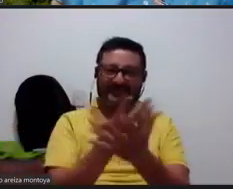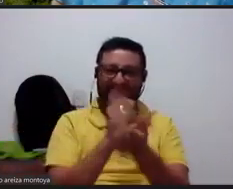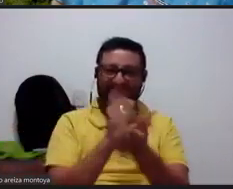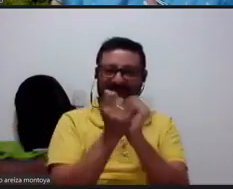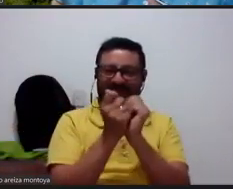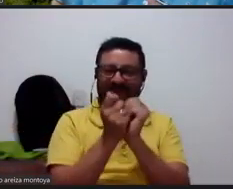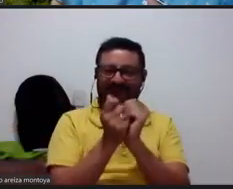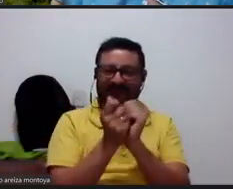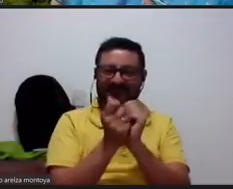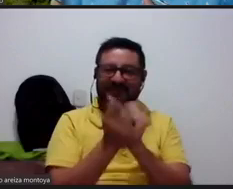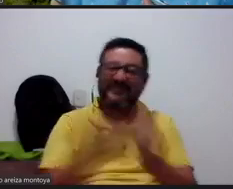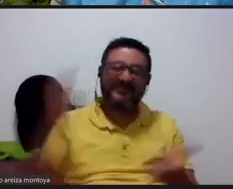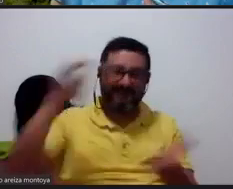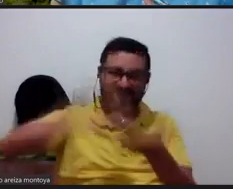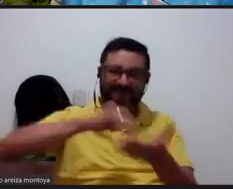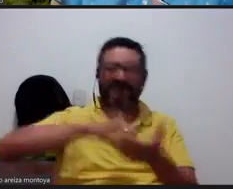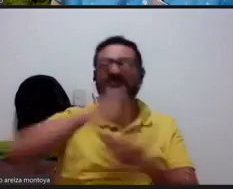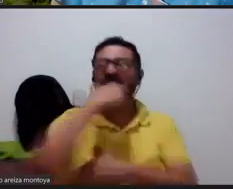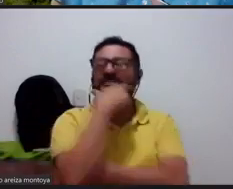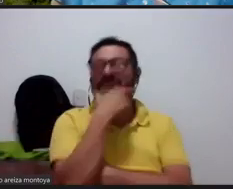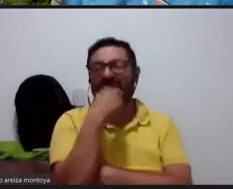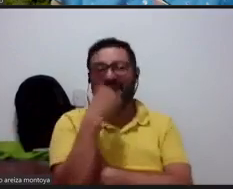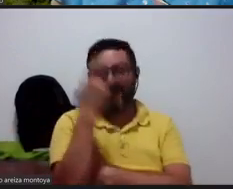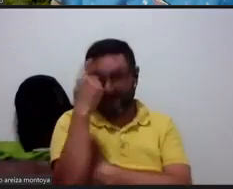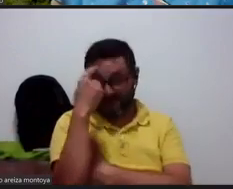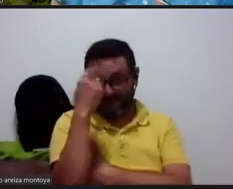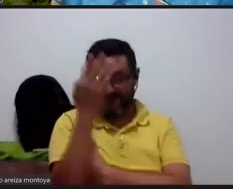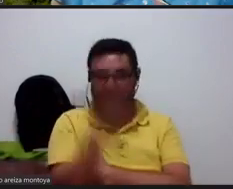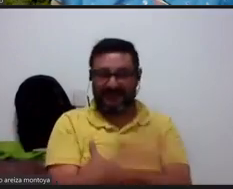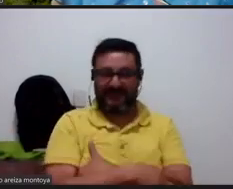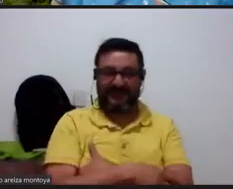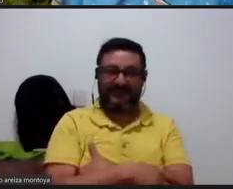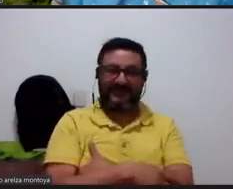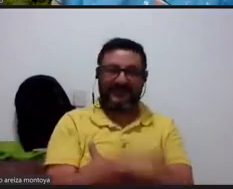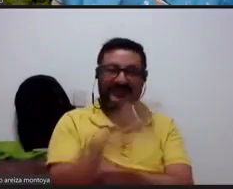es... Vean nomás que las de nado también tuvieron